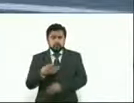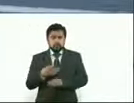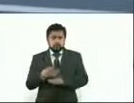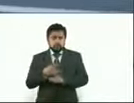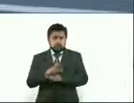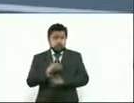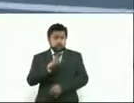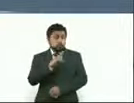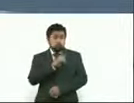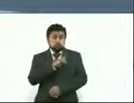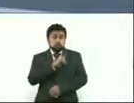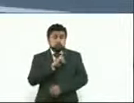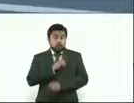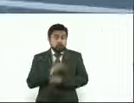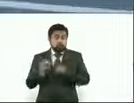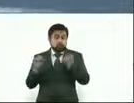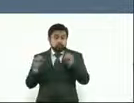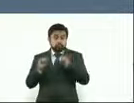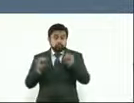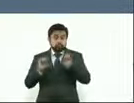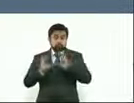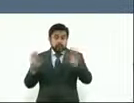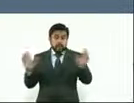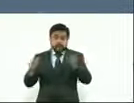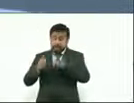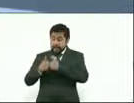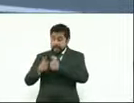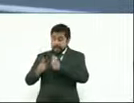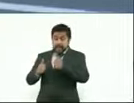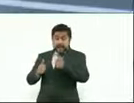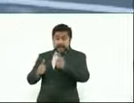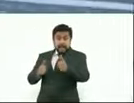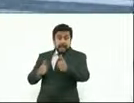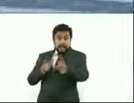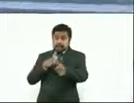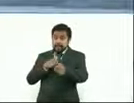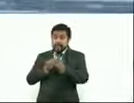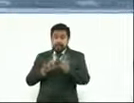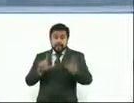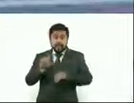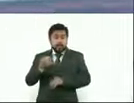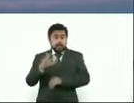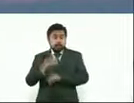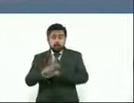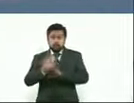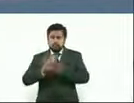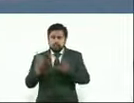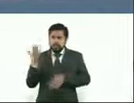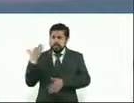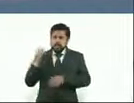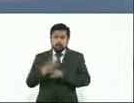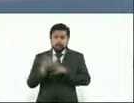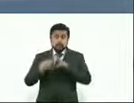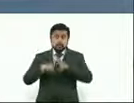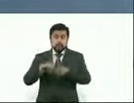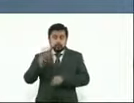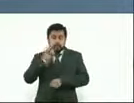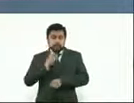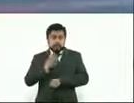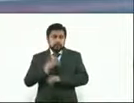sola, como ha ocurrido desde hace prácticamente una hora cuando inició la competencia para las damas en ese primer